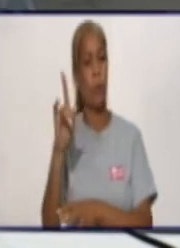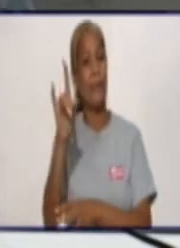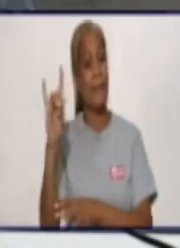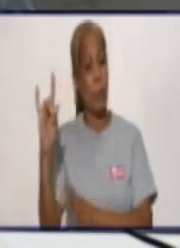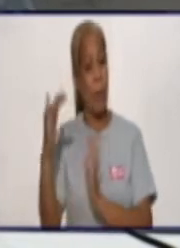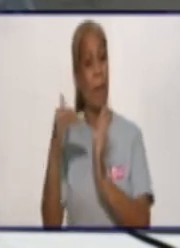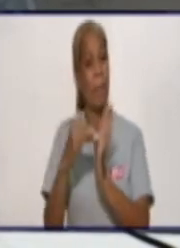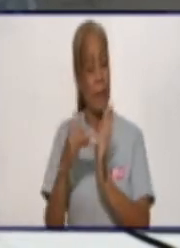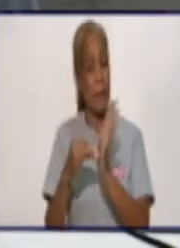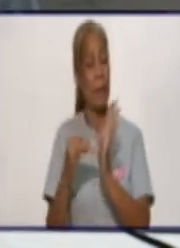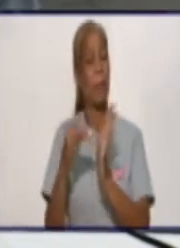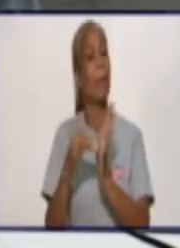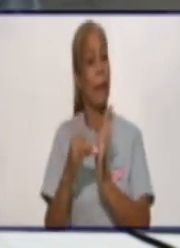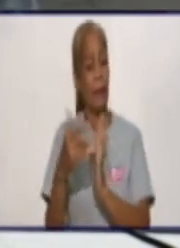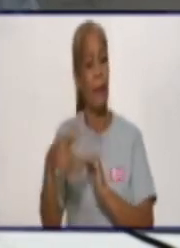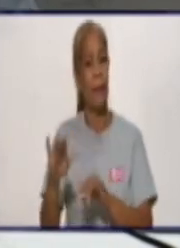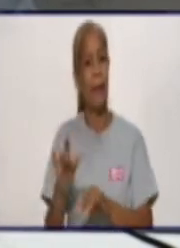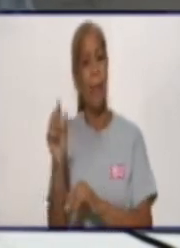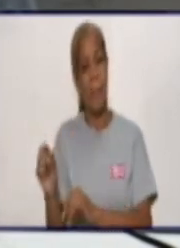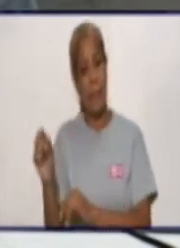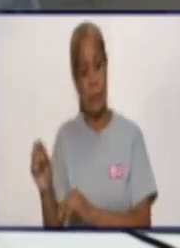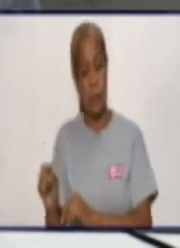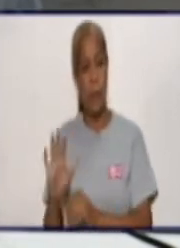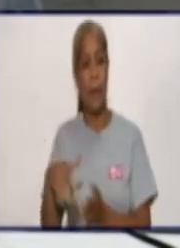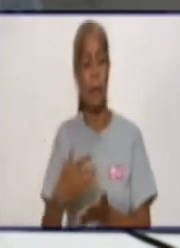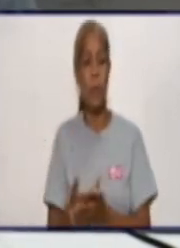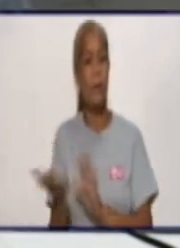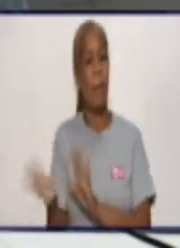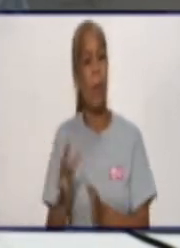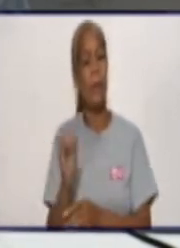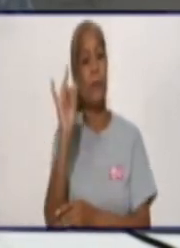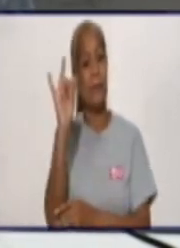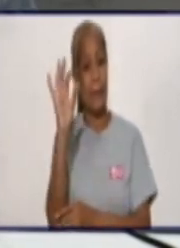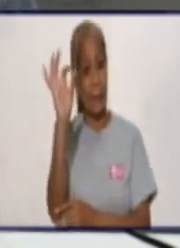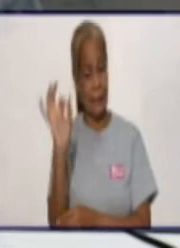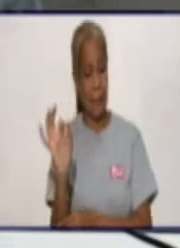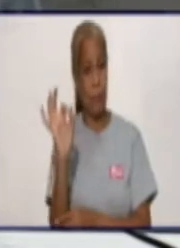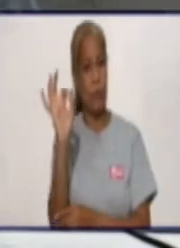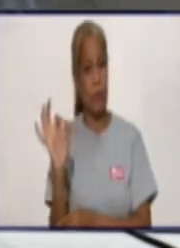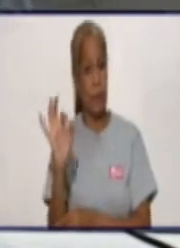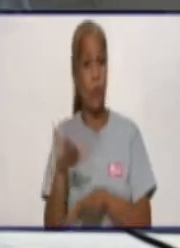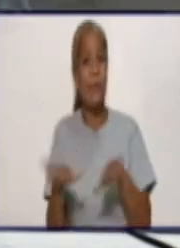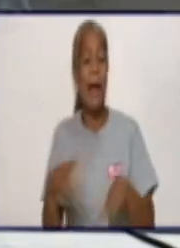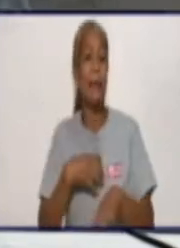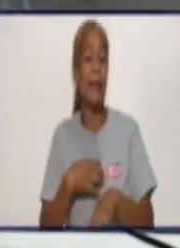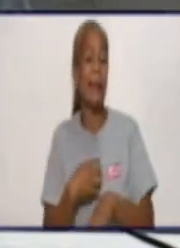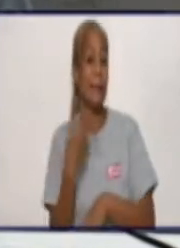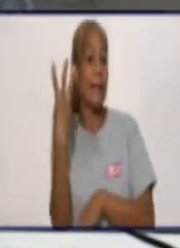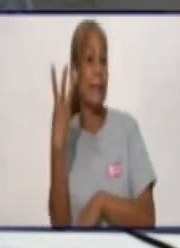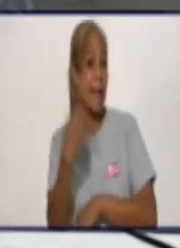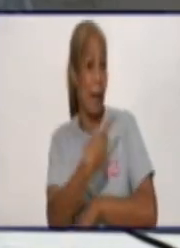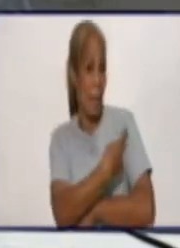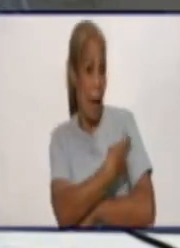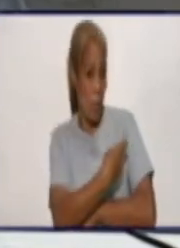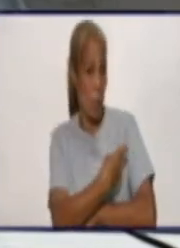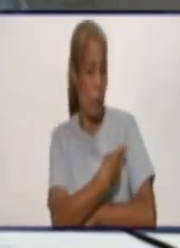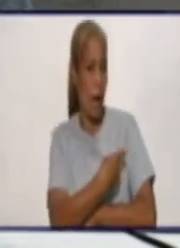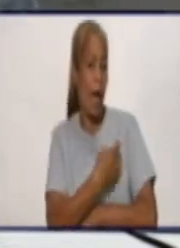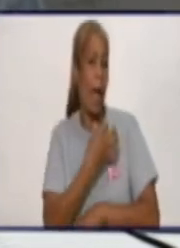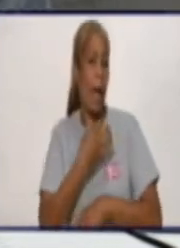aproximados el dato que ella está dando de que el 70 por ciento ya tiene hasta una tercera dosis de vacuna que dice que ya está